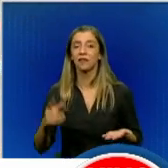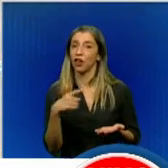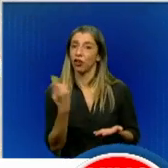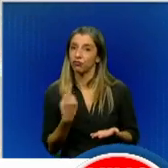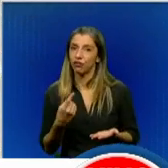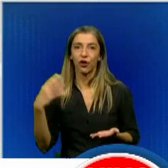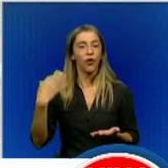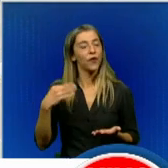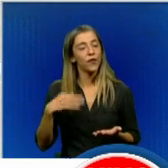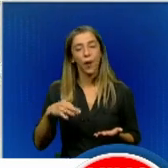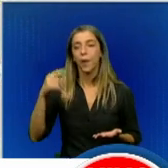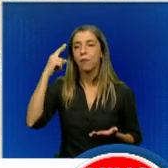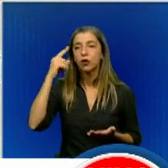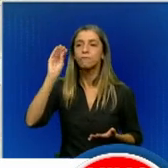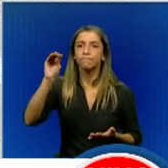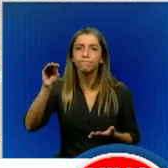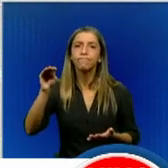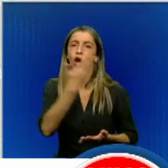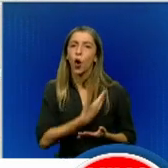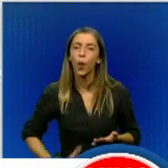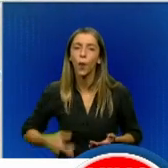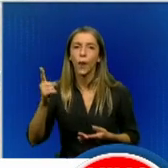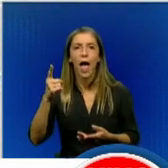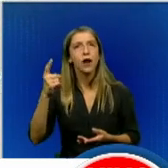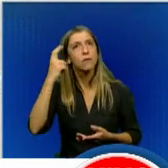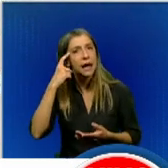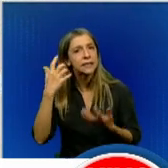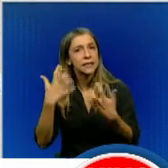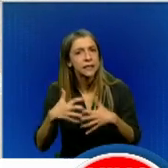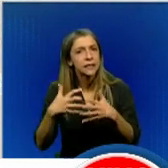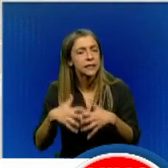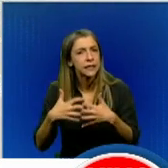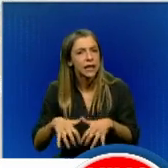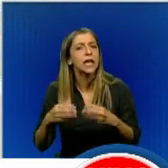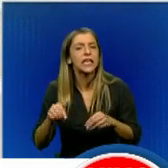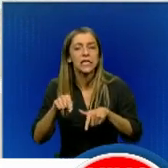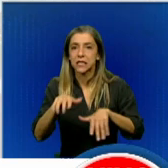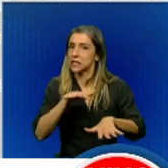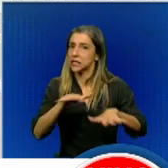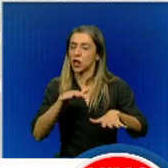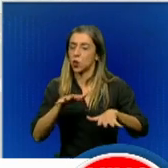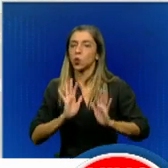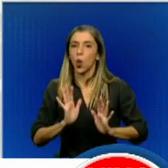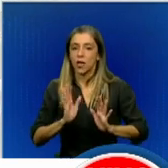gobierno recapacite abandone esta situación abandona estas posiciones